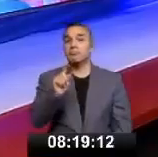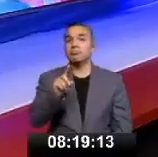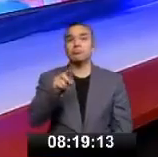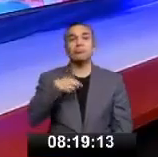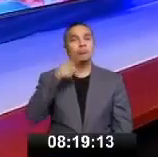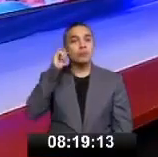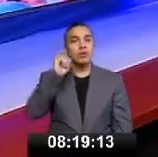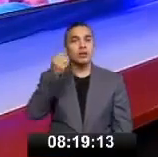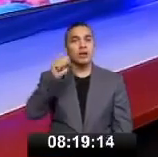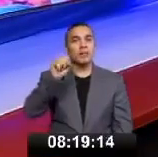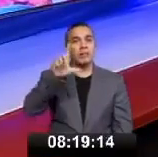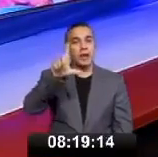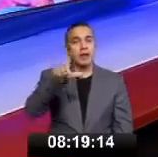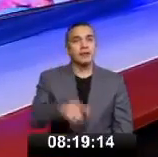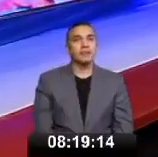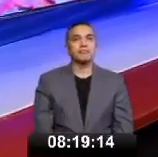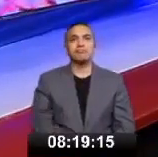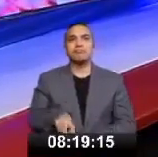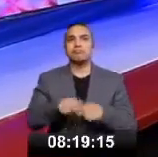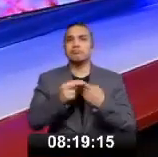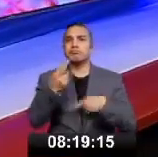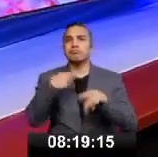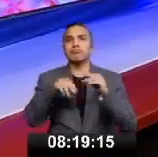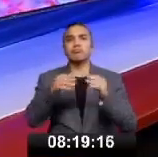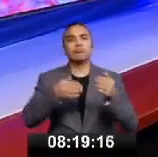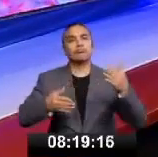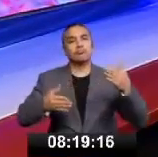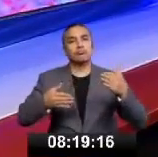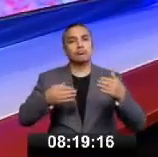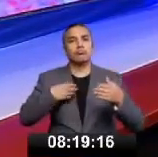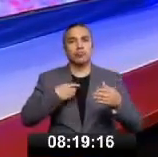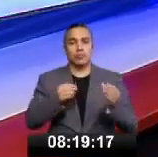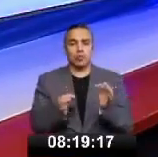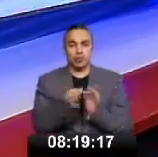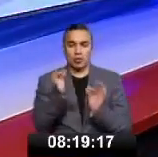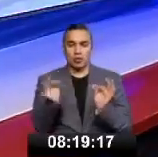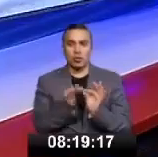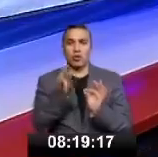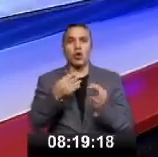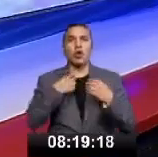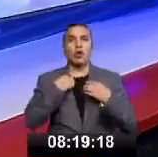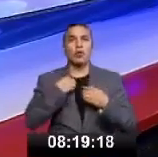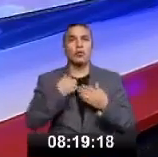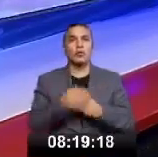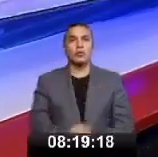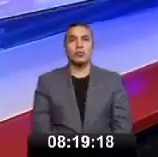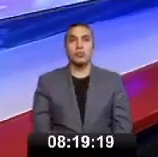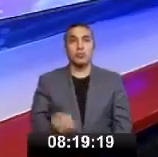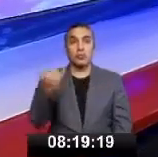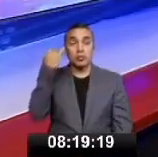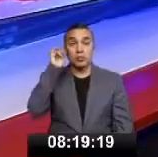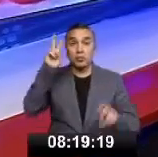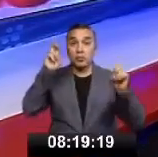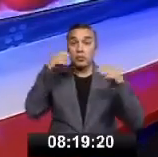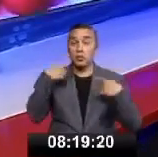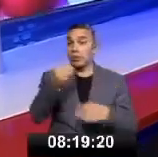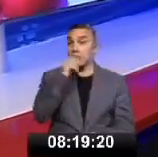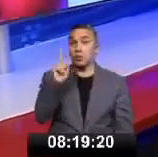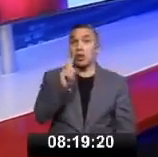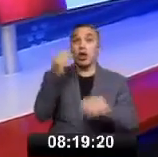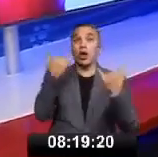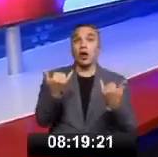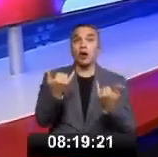doña Isabel Vélez, quien emprendió con muñecas de trapo. Imagínate. Ah, aquí tenemos... La imaginación no fue por el tema de la comida, sino